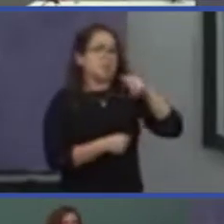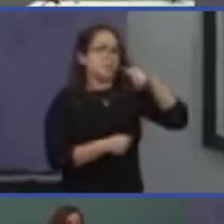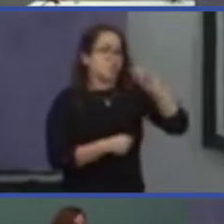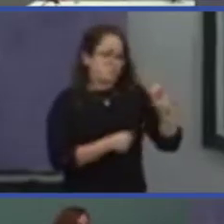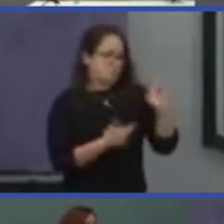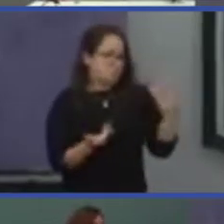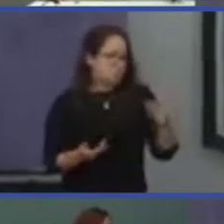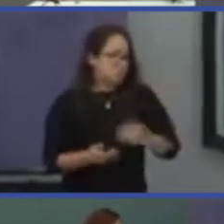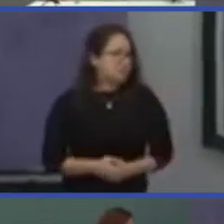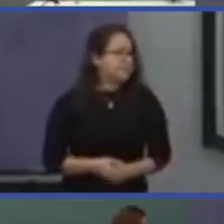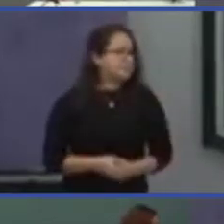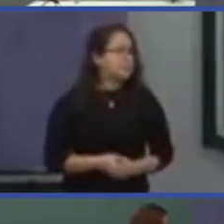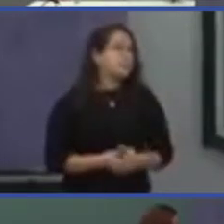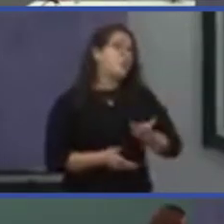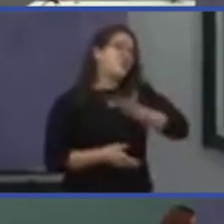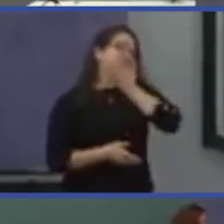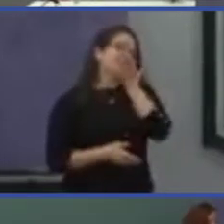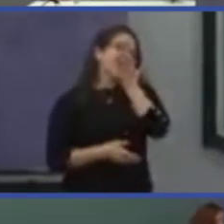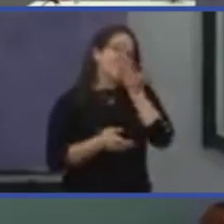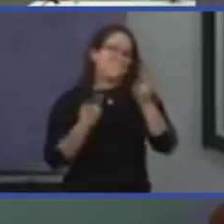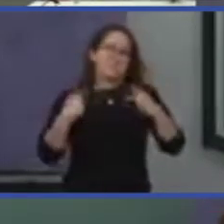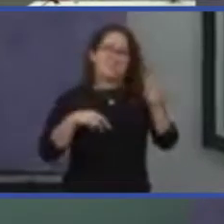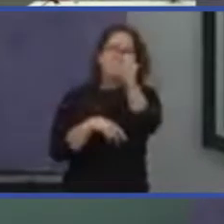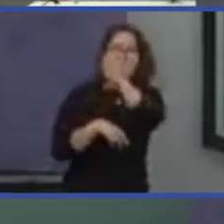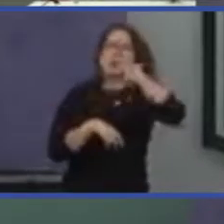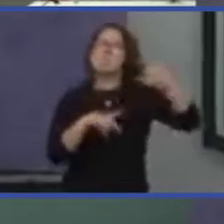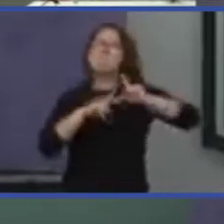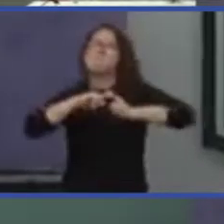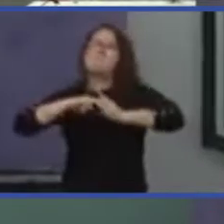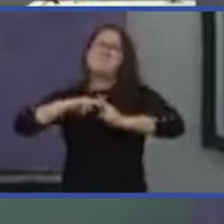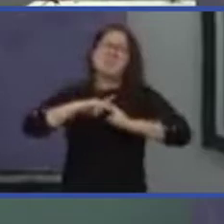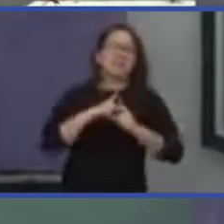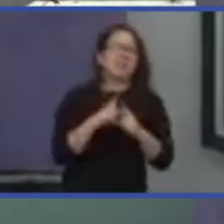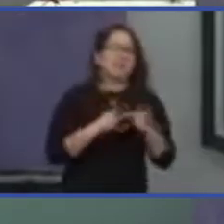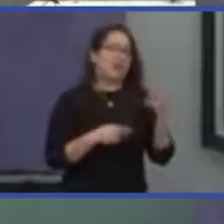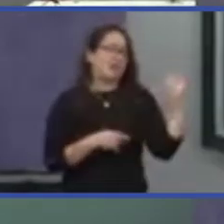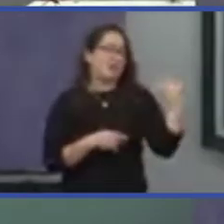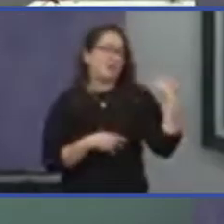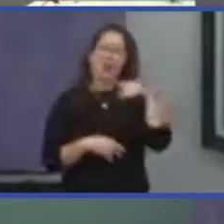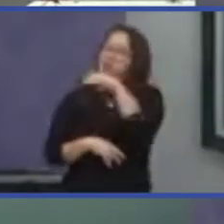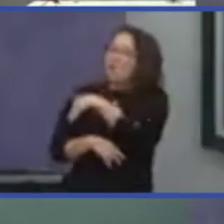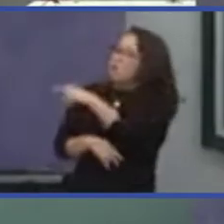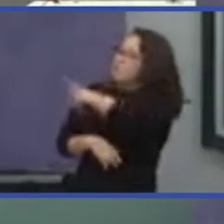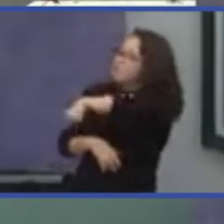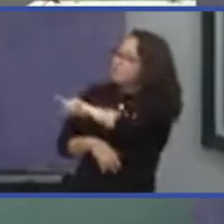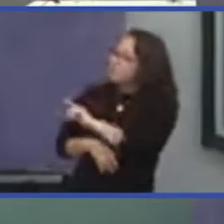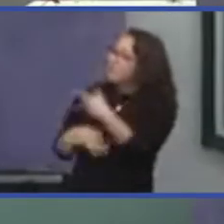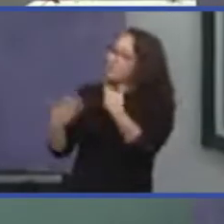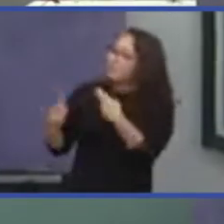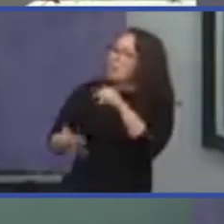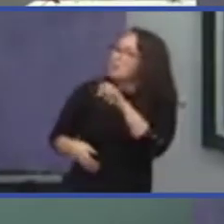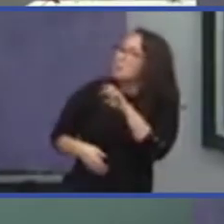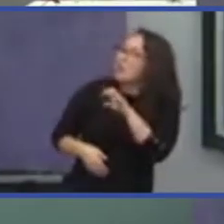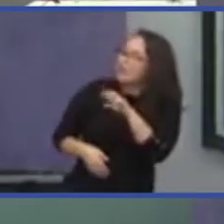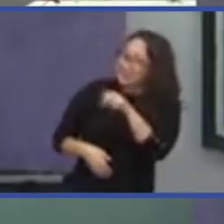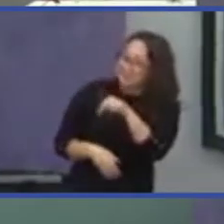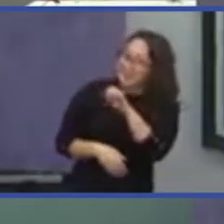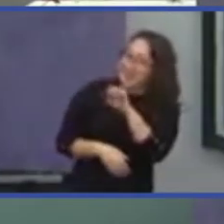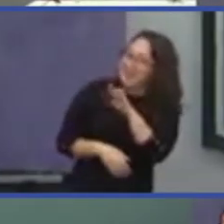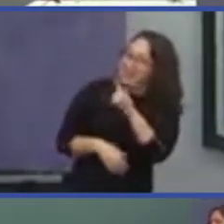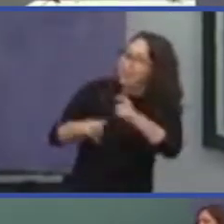Generalmente, a los matemáticos y matemáticas nos dicen, ¡ay, es que son unos nerds! Se la pasan metidos en sus libros.